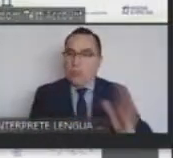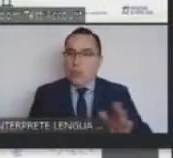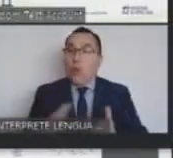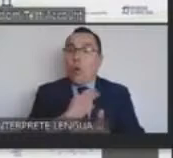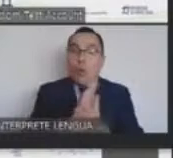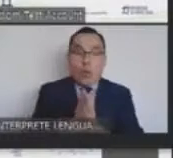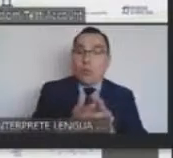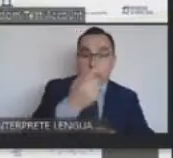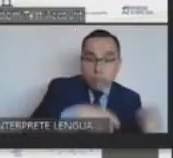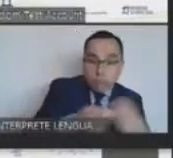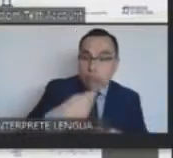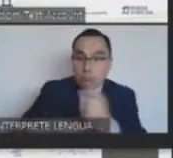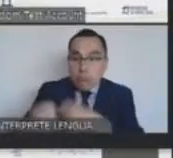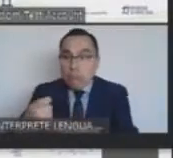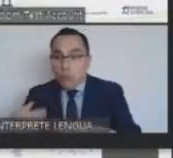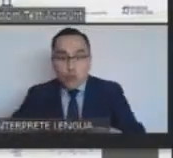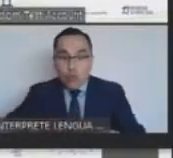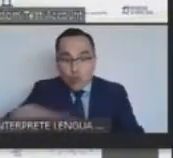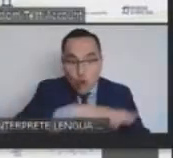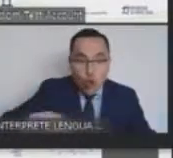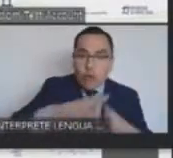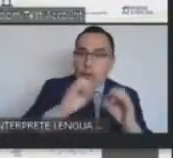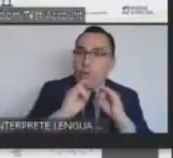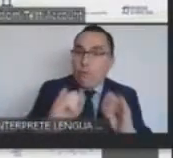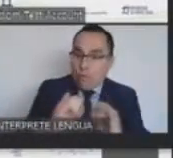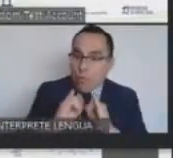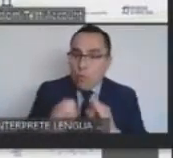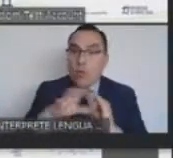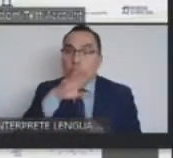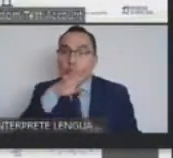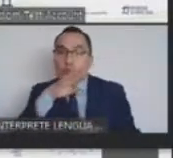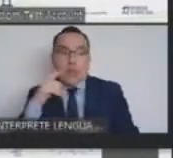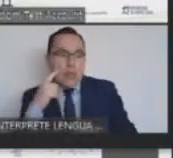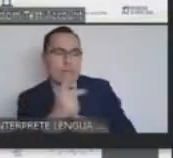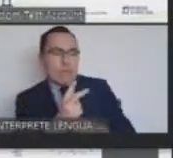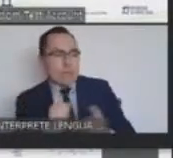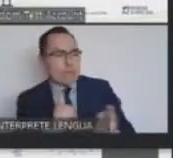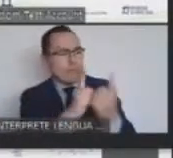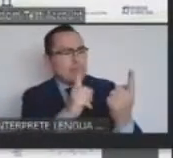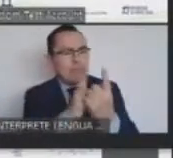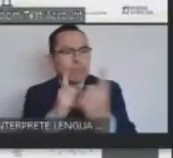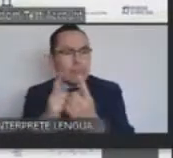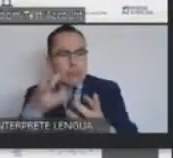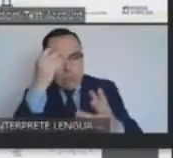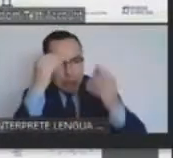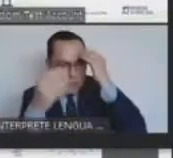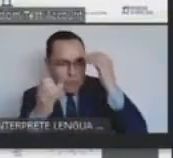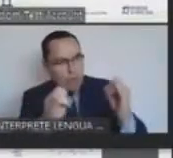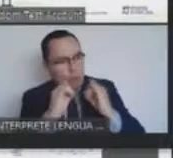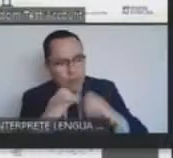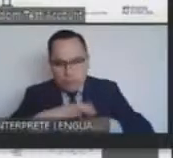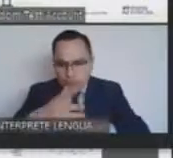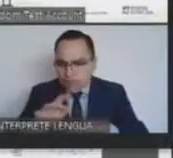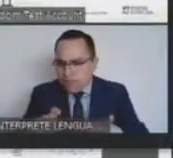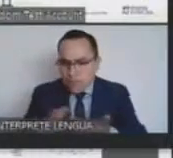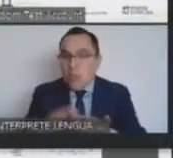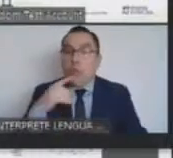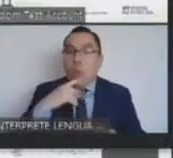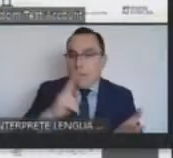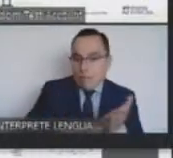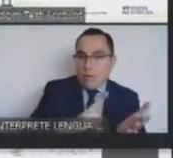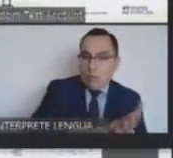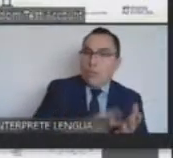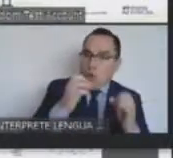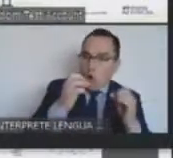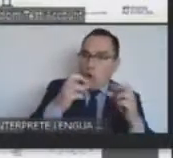que funcionan bien requieren que estén bien informados los usuarios. El acceso a información veraz y oportuna es clave para